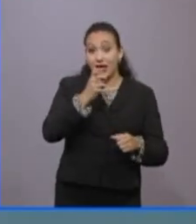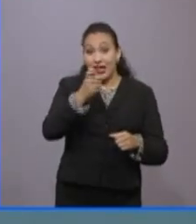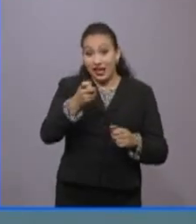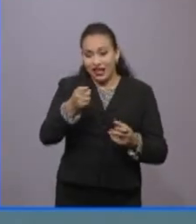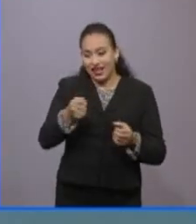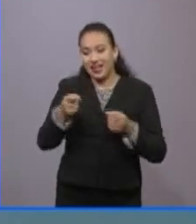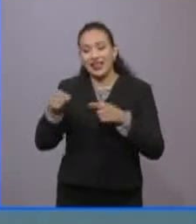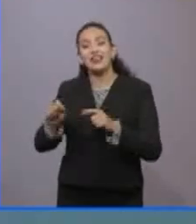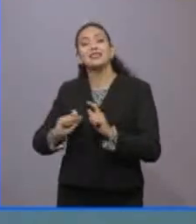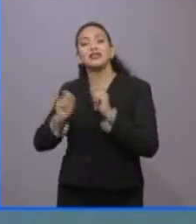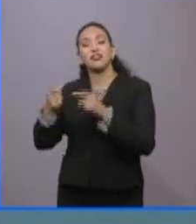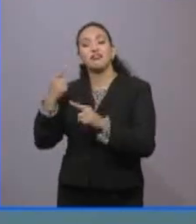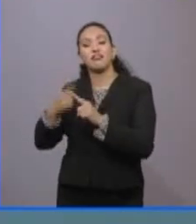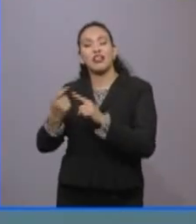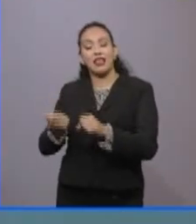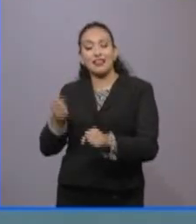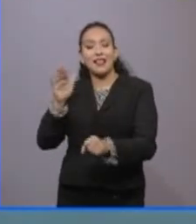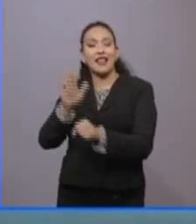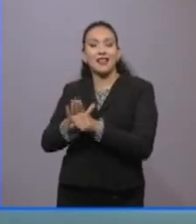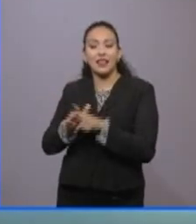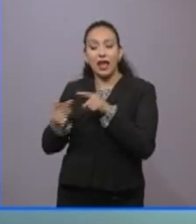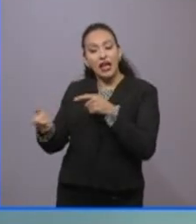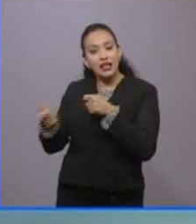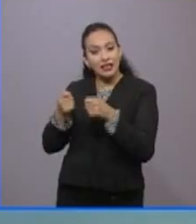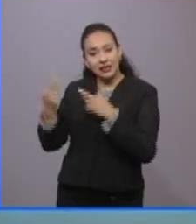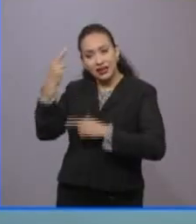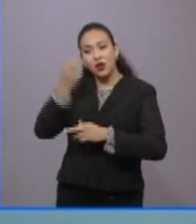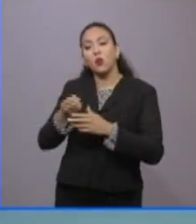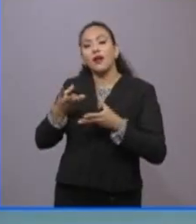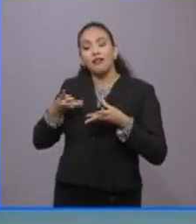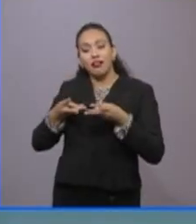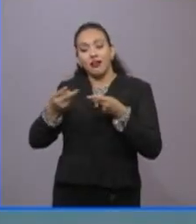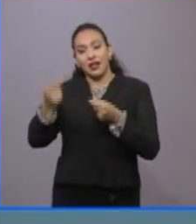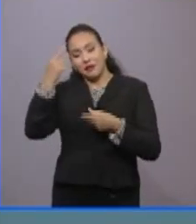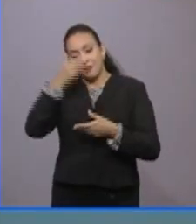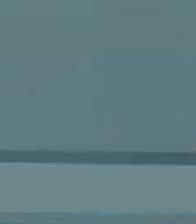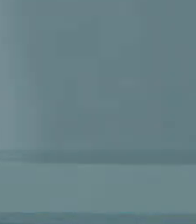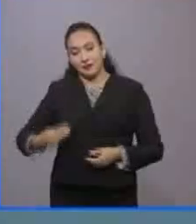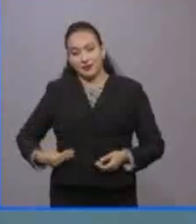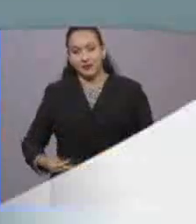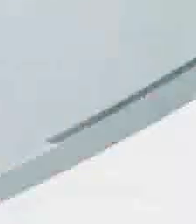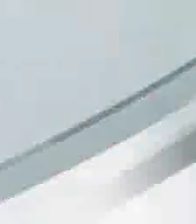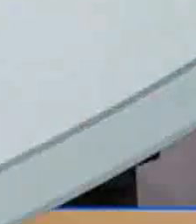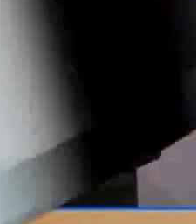actos estrictamente administrativos celebrados en el ámbito municipal.